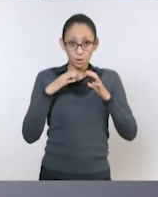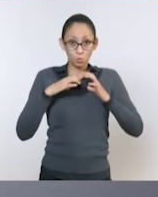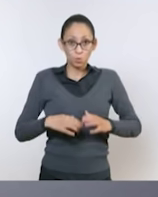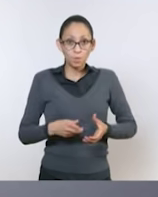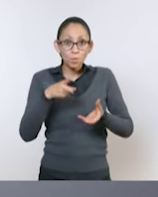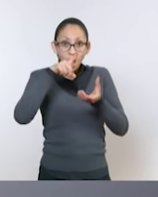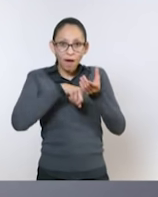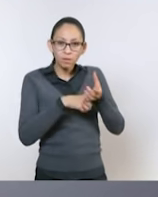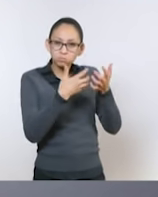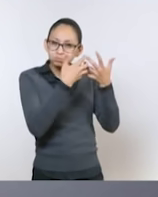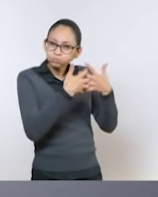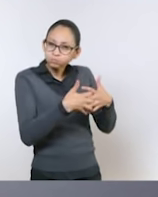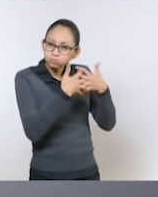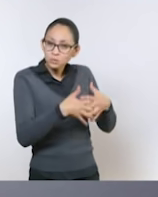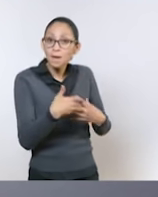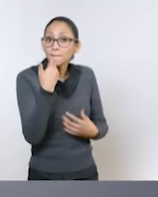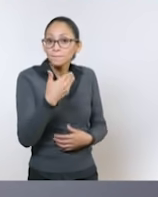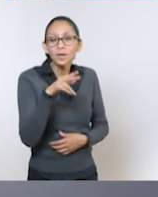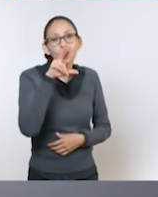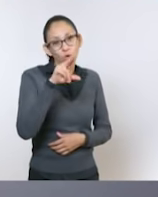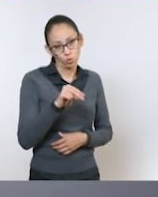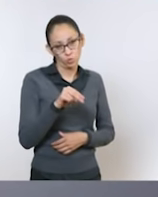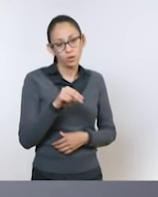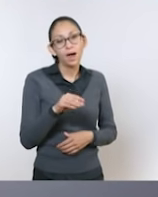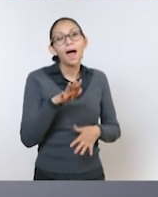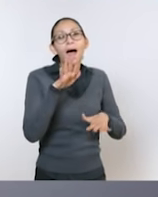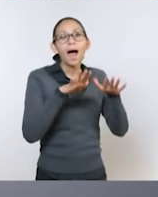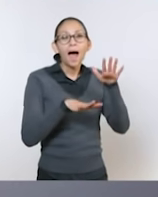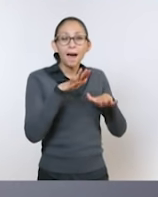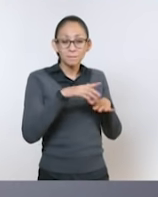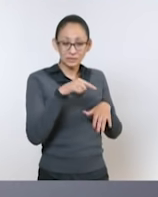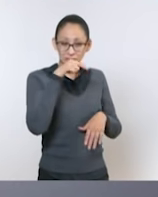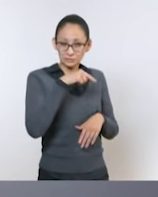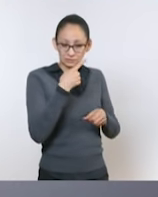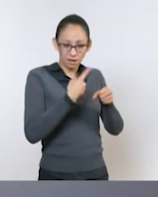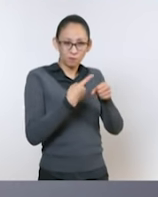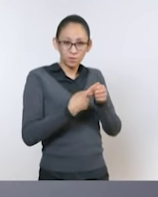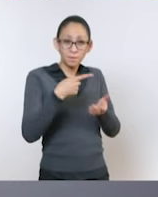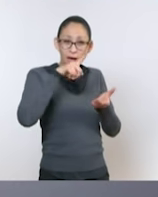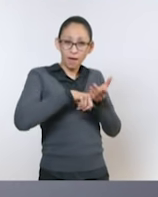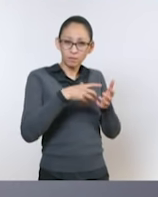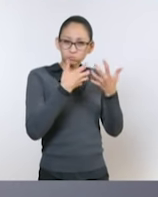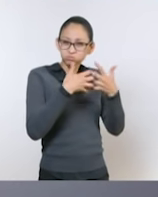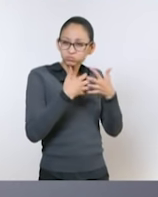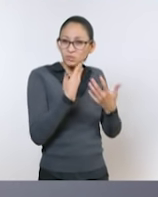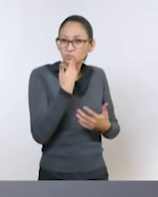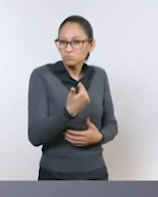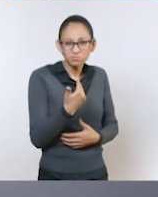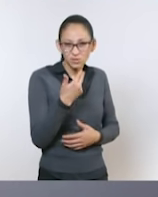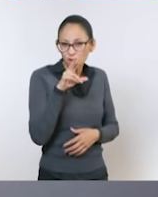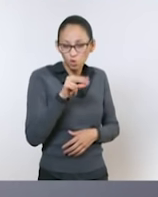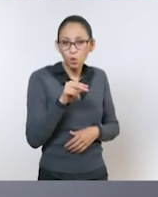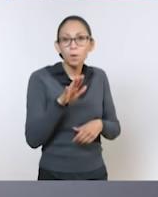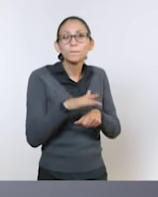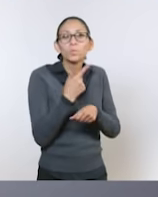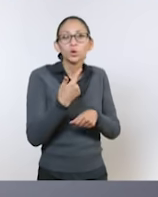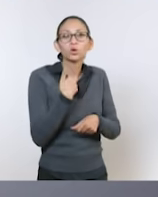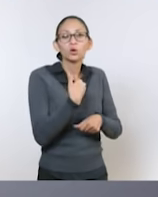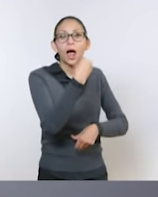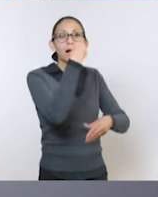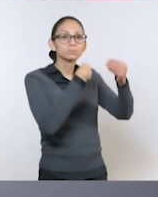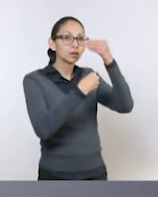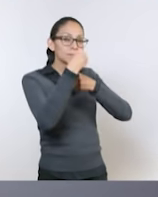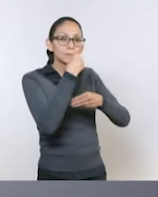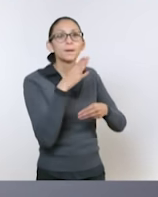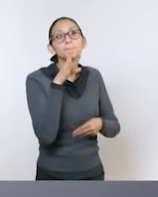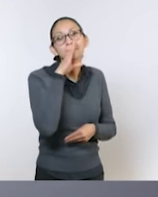funcionamiento dentro de nuestro cuerpo. Algunas de estas enfermedades se derivan de una mala alimentación. Las